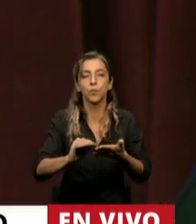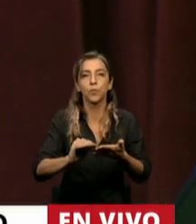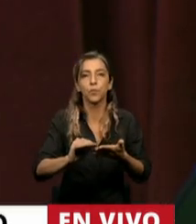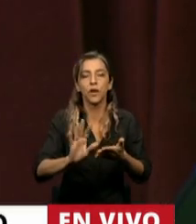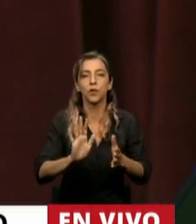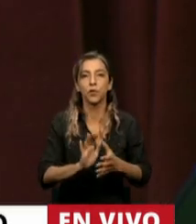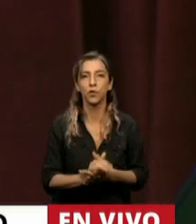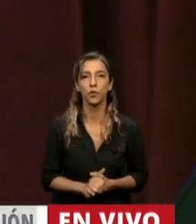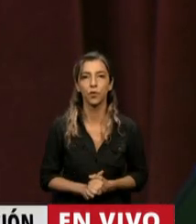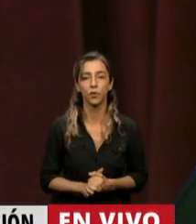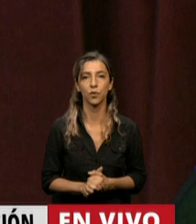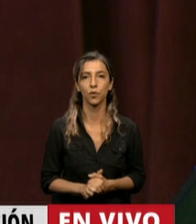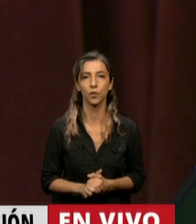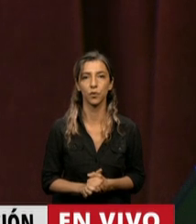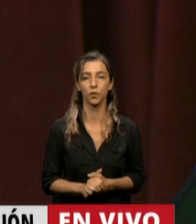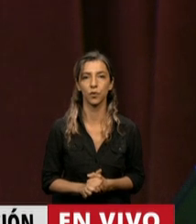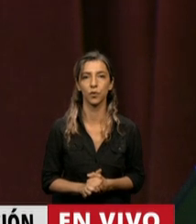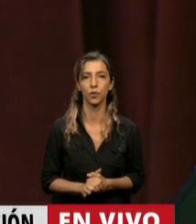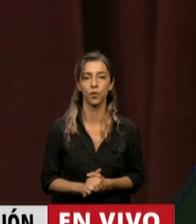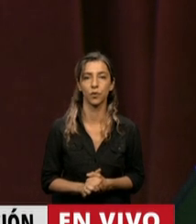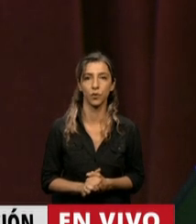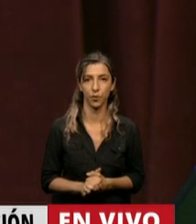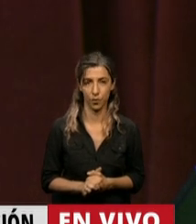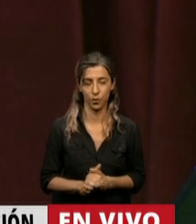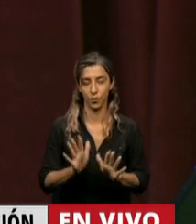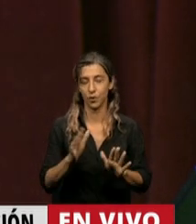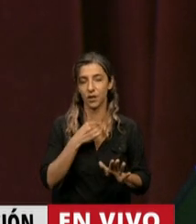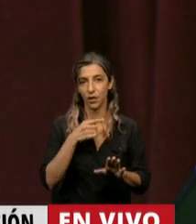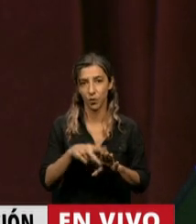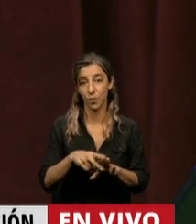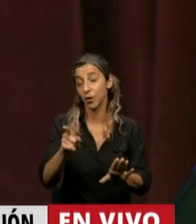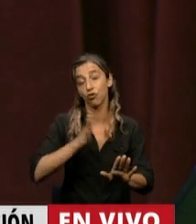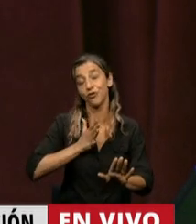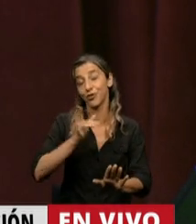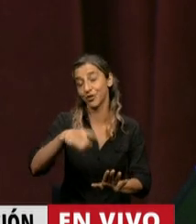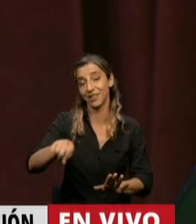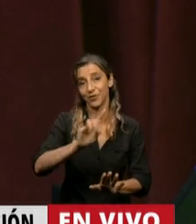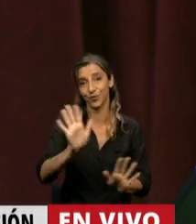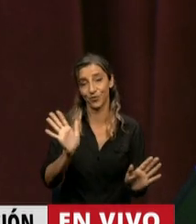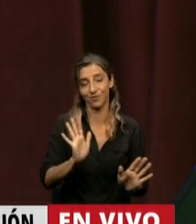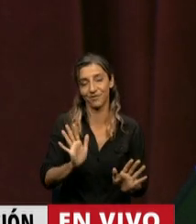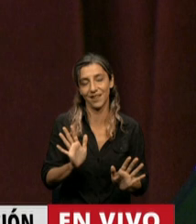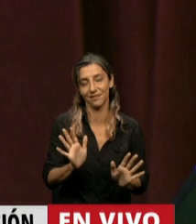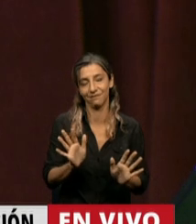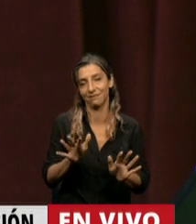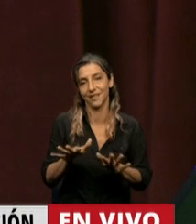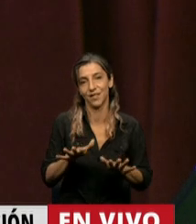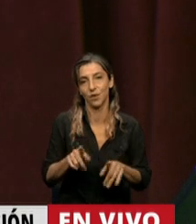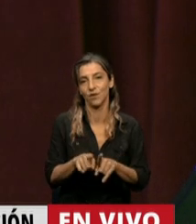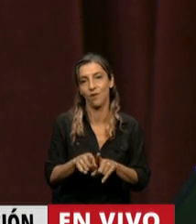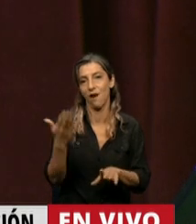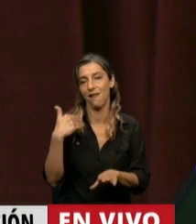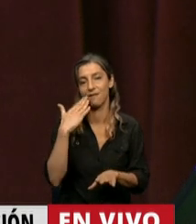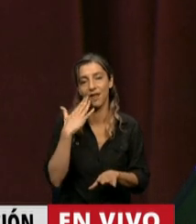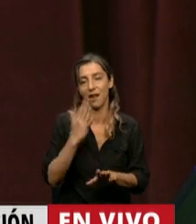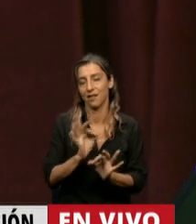eh No no se asust adante presente no se asusten que no no es ningún tema como el de la tarde